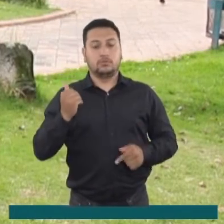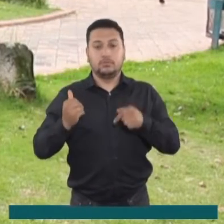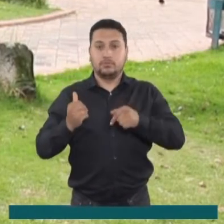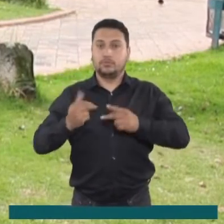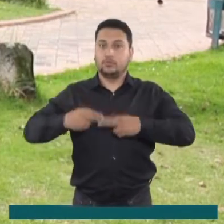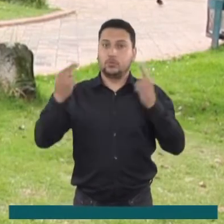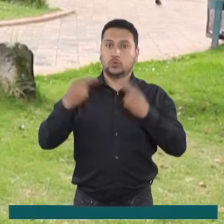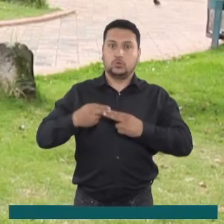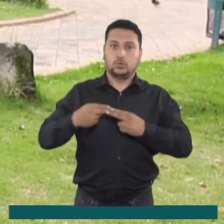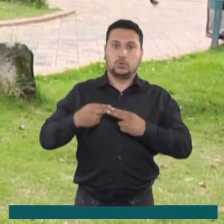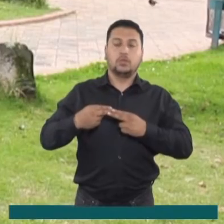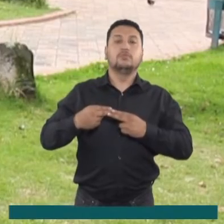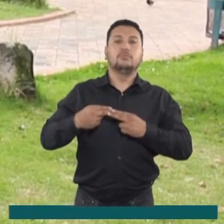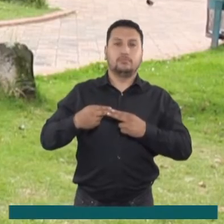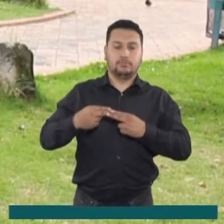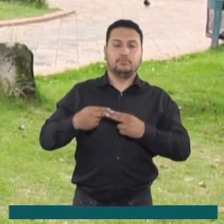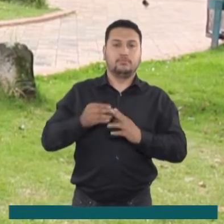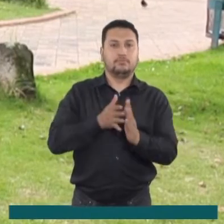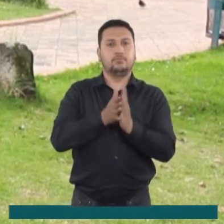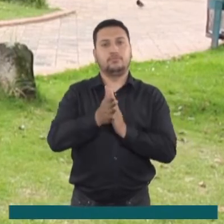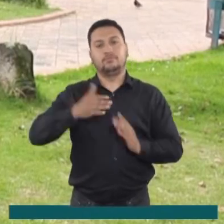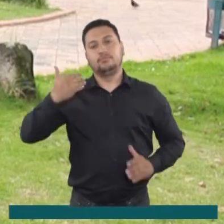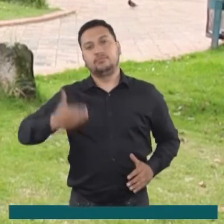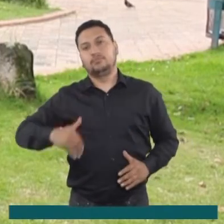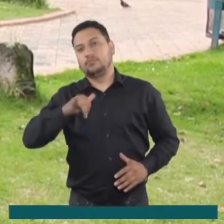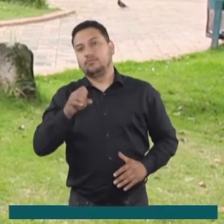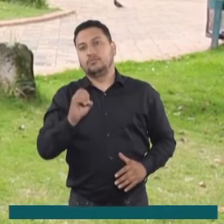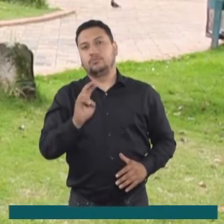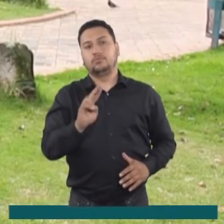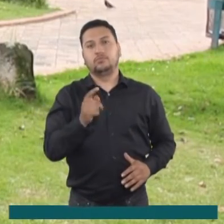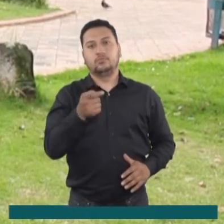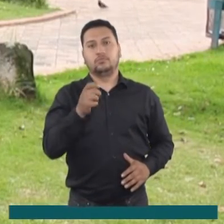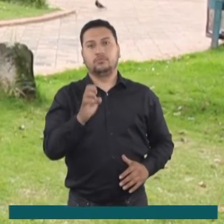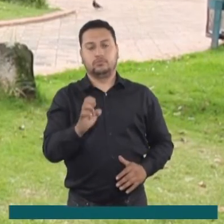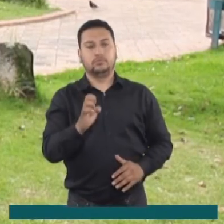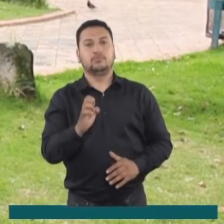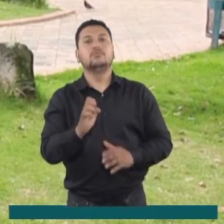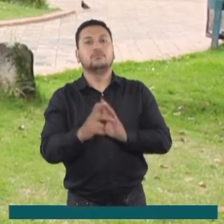su calidad de vida. Desde la ciudad de Tunja informó Jorge Torres para Enlace 13.